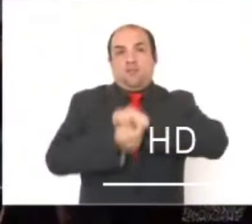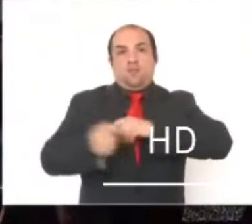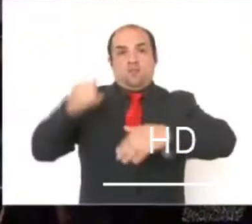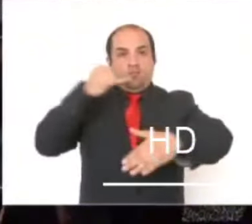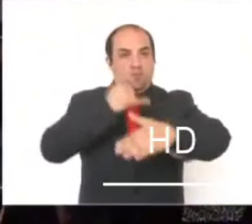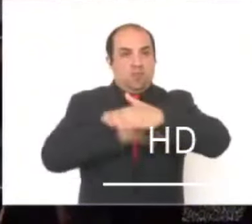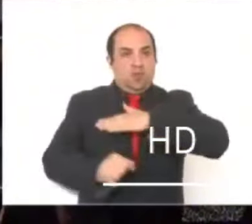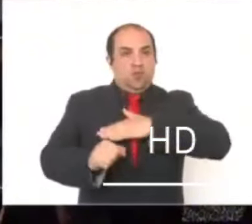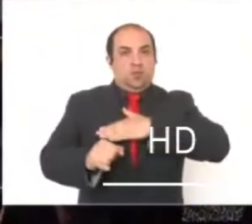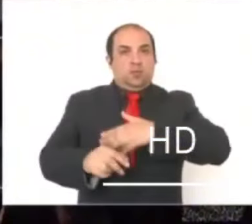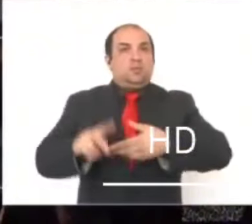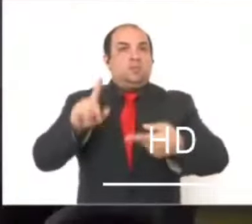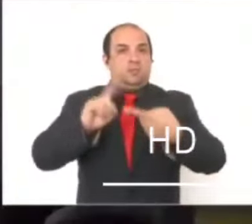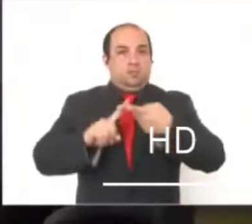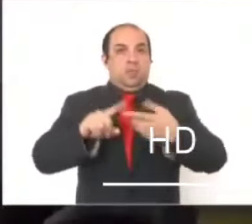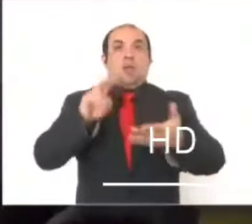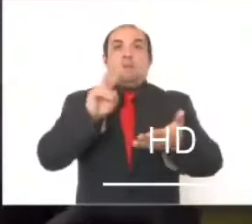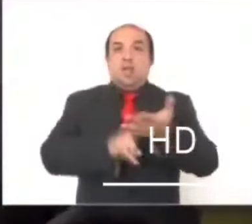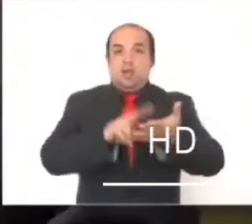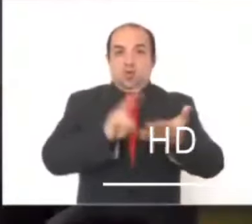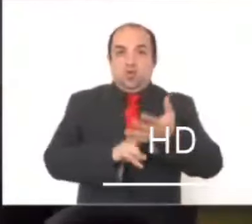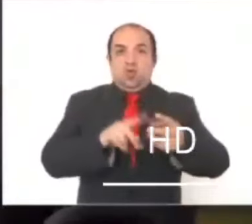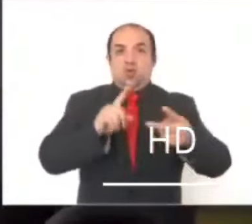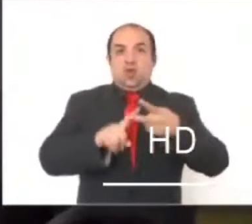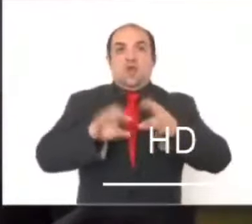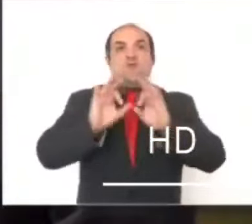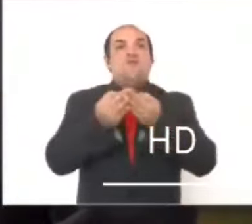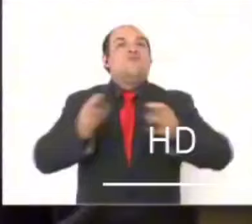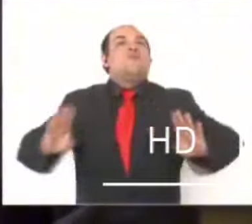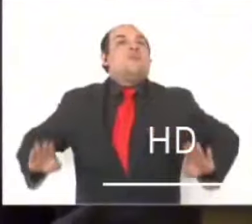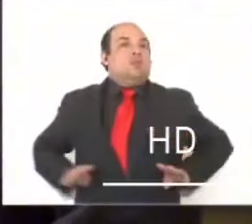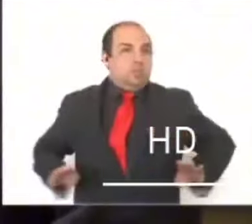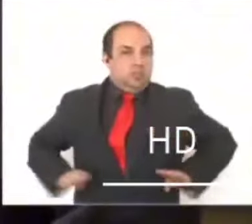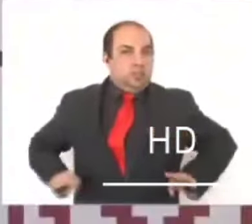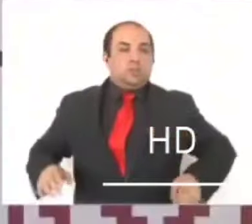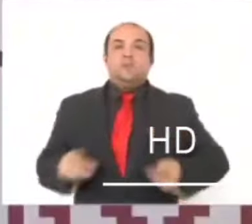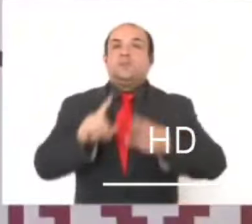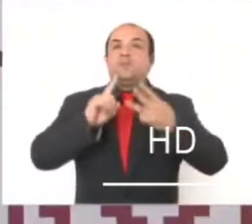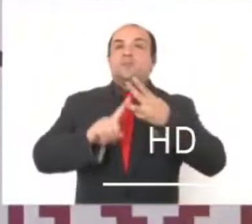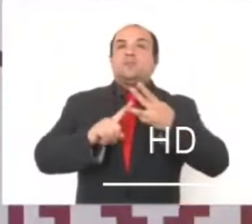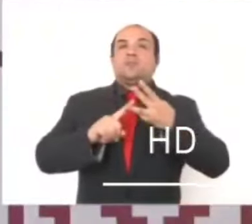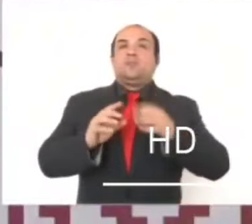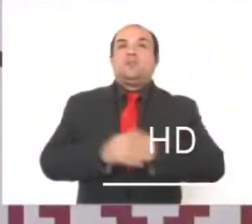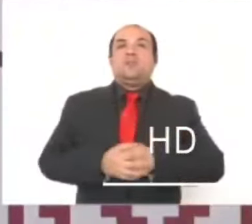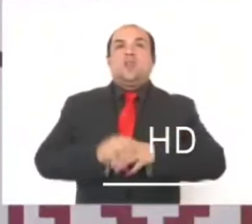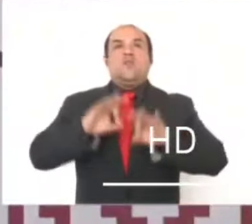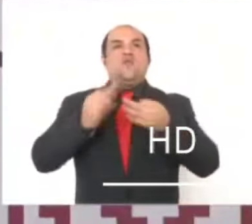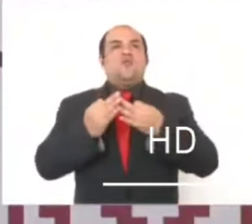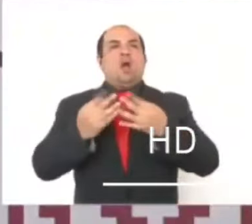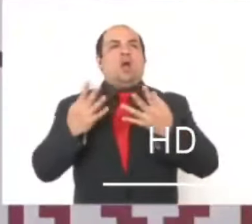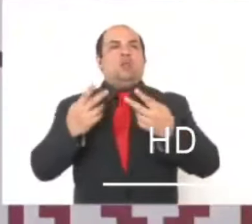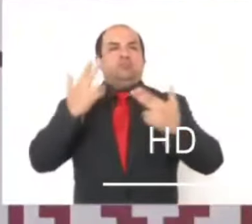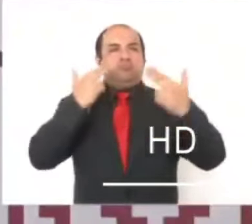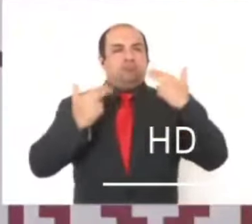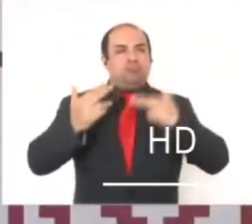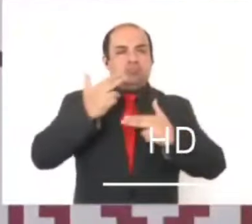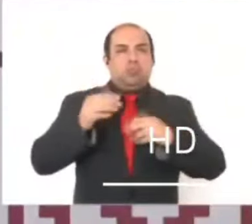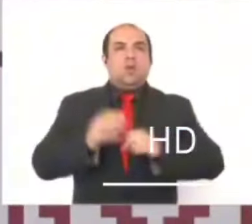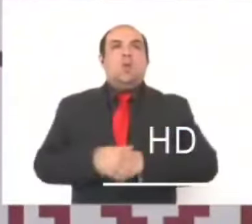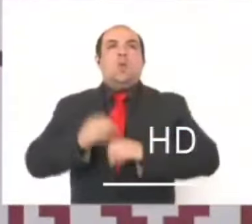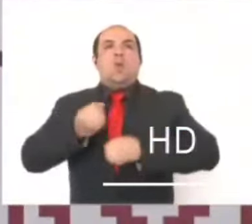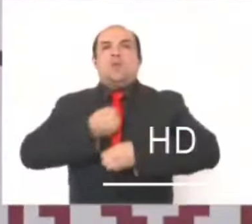profunda de valores, patrones de conducta, parámetros estéticos y